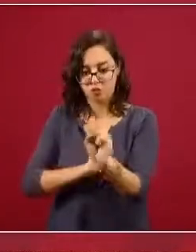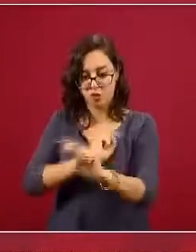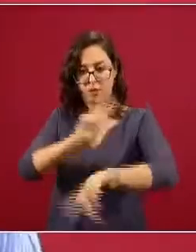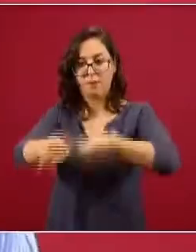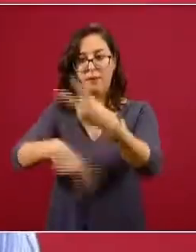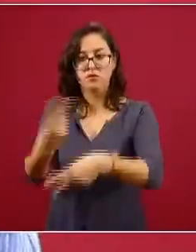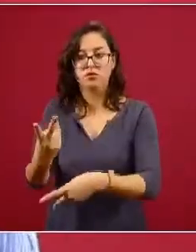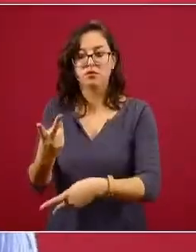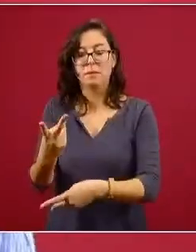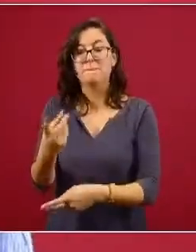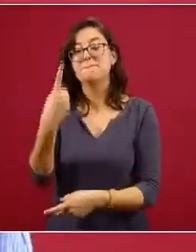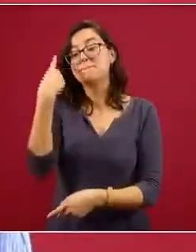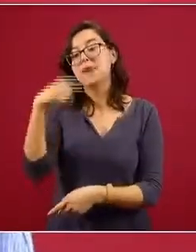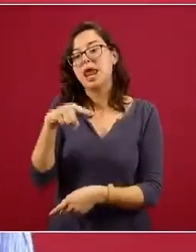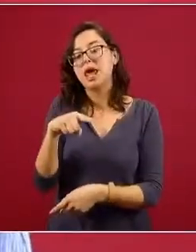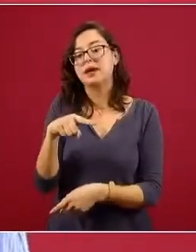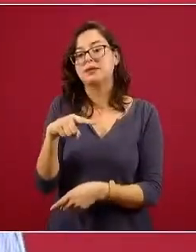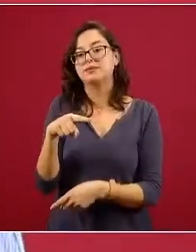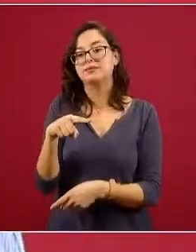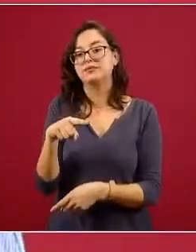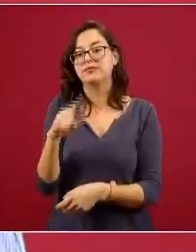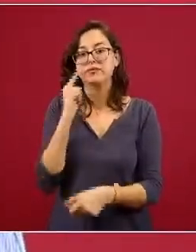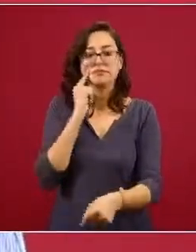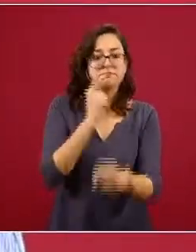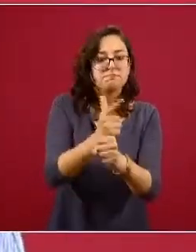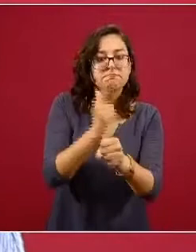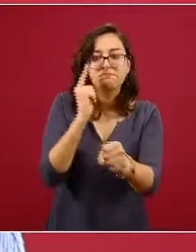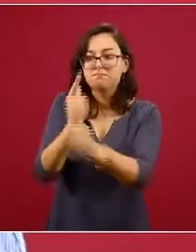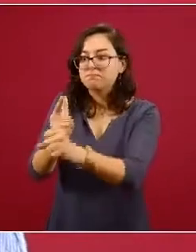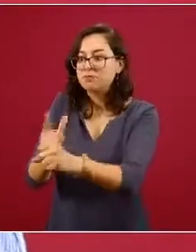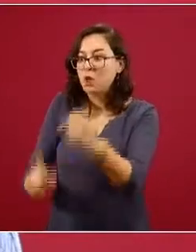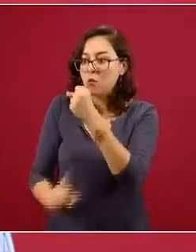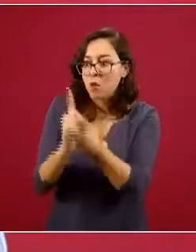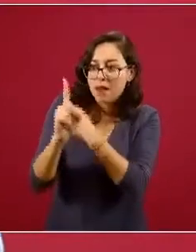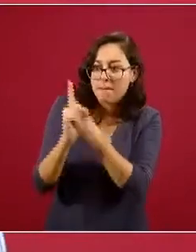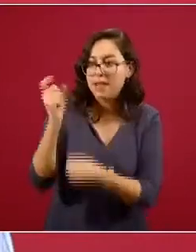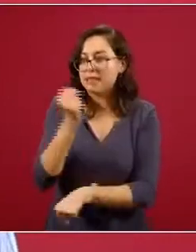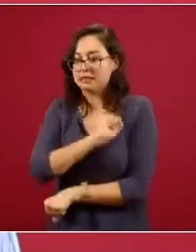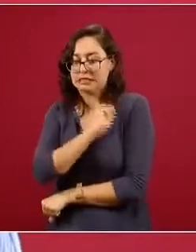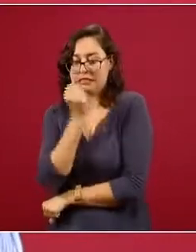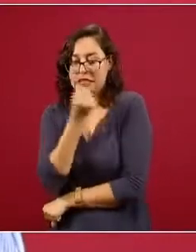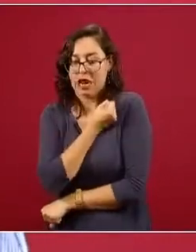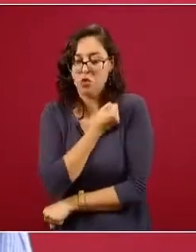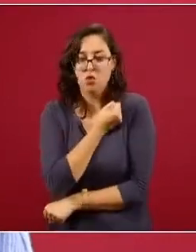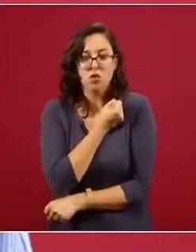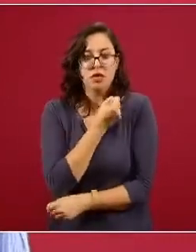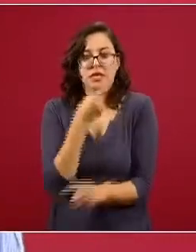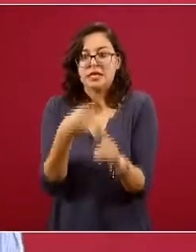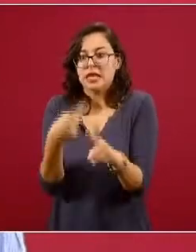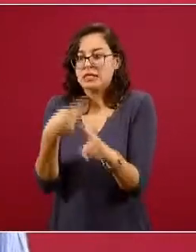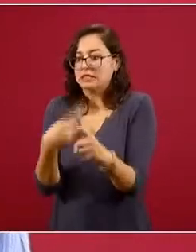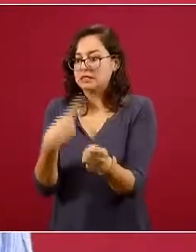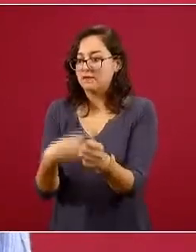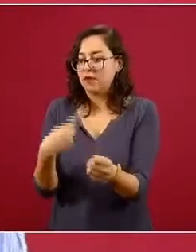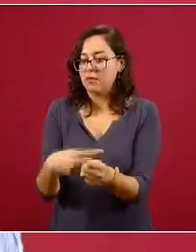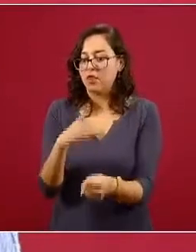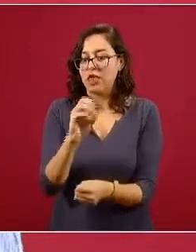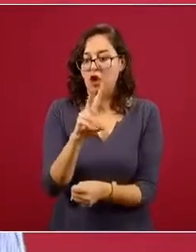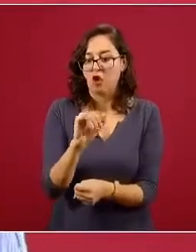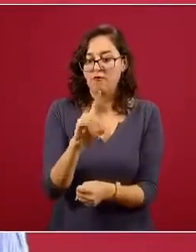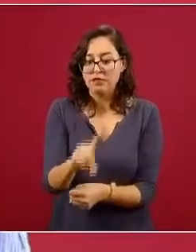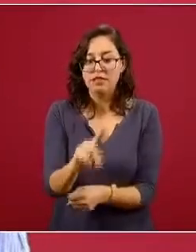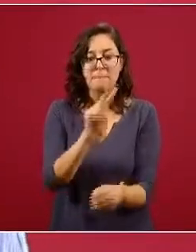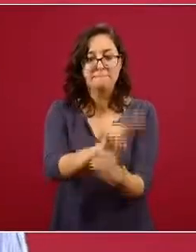realidad que la identificación temprana de riesgos, la detección de personas enfermas de COVID,